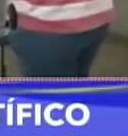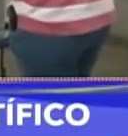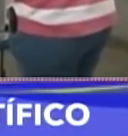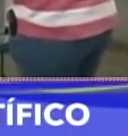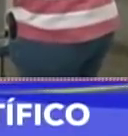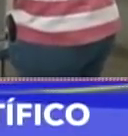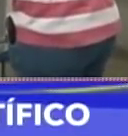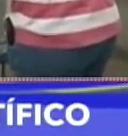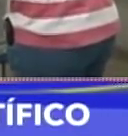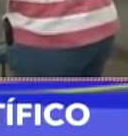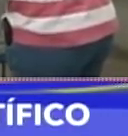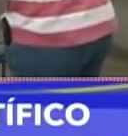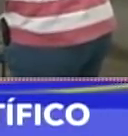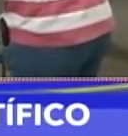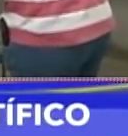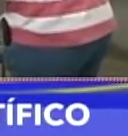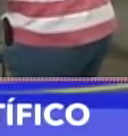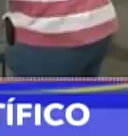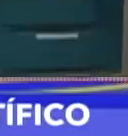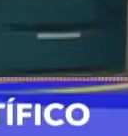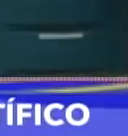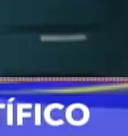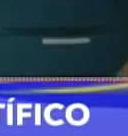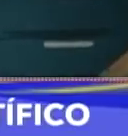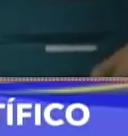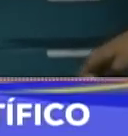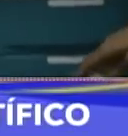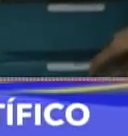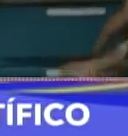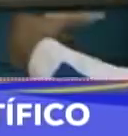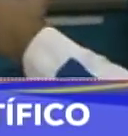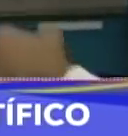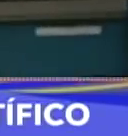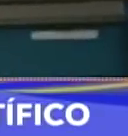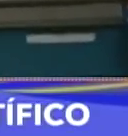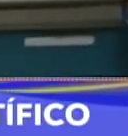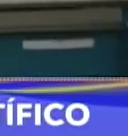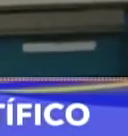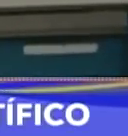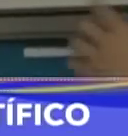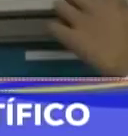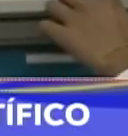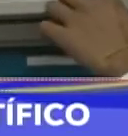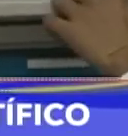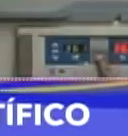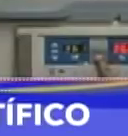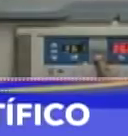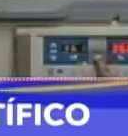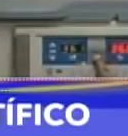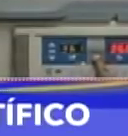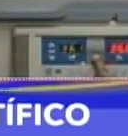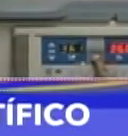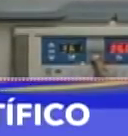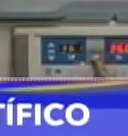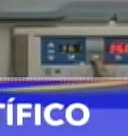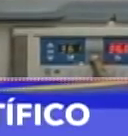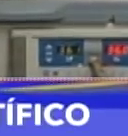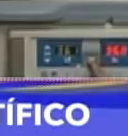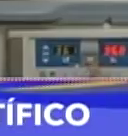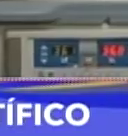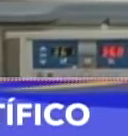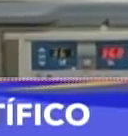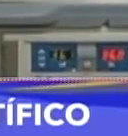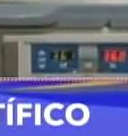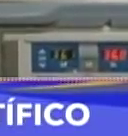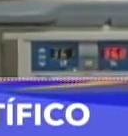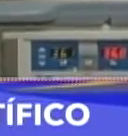qué casualidad. Y después hablan de ayuda humanitaria, ¿entiendes? Por julio del año pasado, Reuters reportaba que